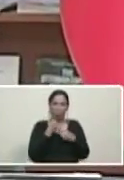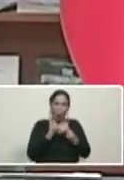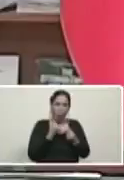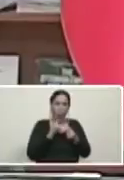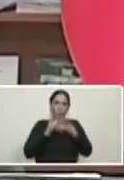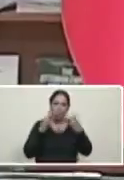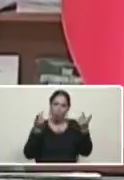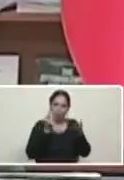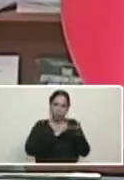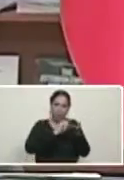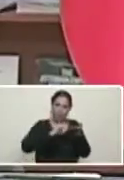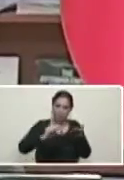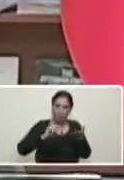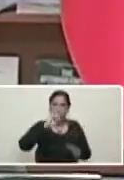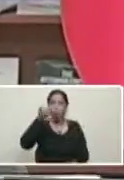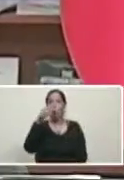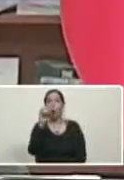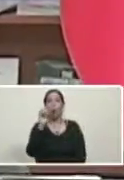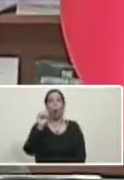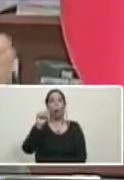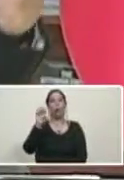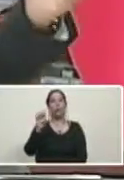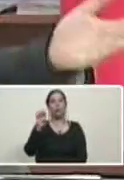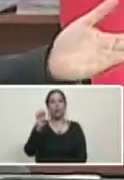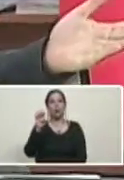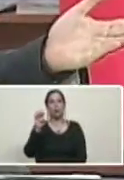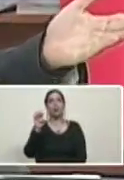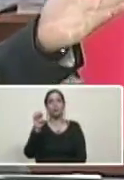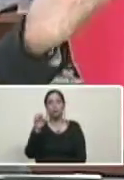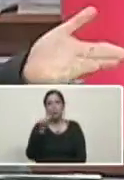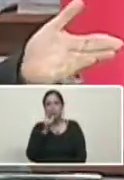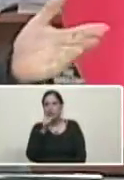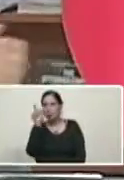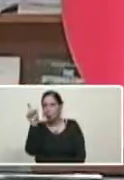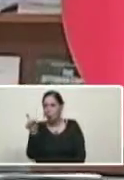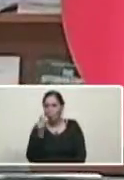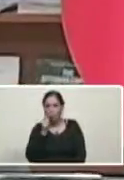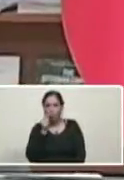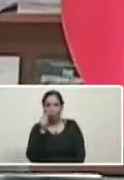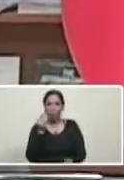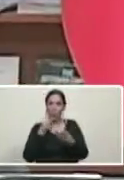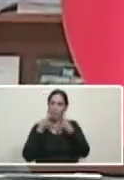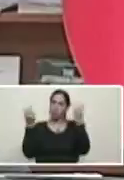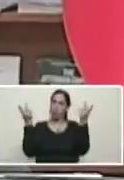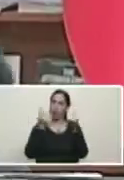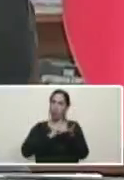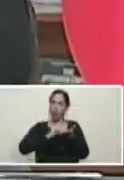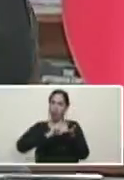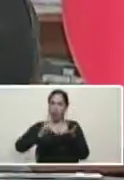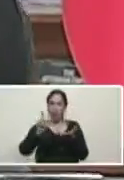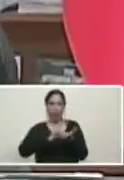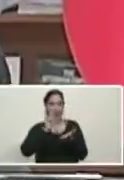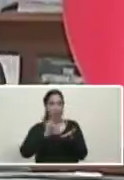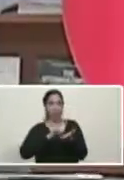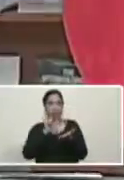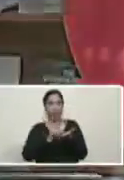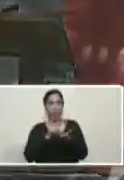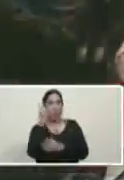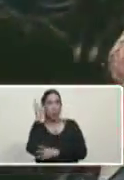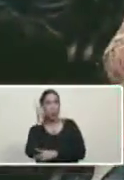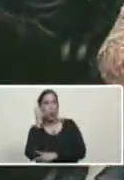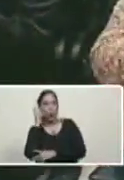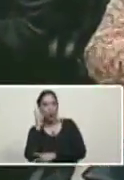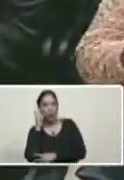está José Ramón Blasco, mejor conocido como Guameño, quien ha publicado su libro Oigamos la Voz del